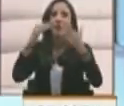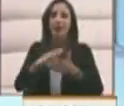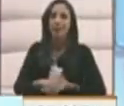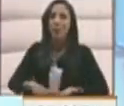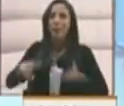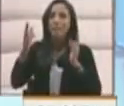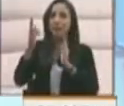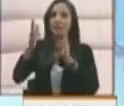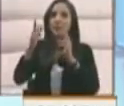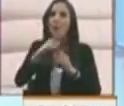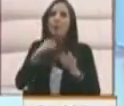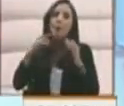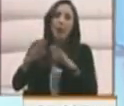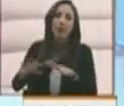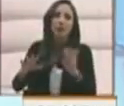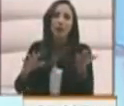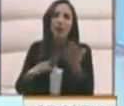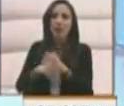a Venezuela.